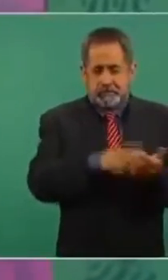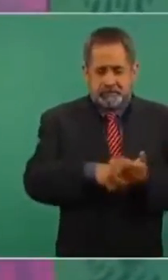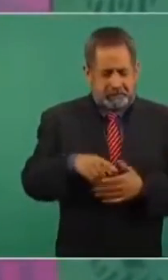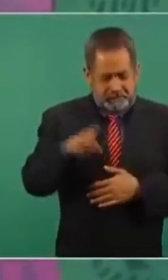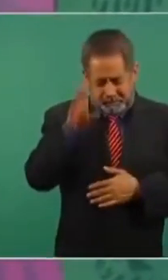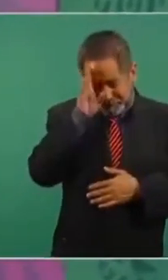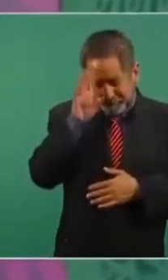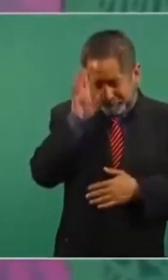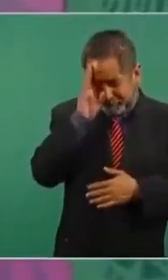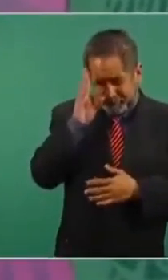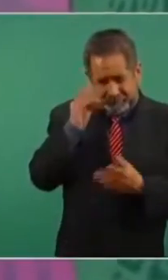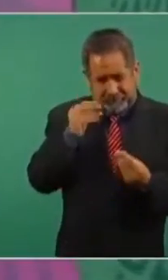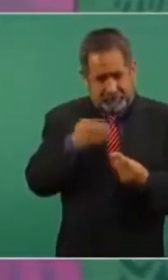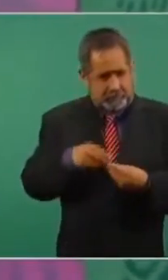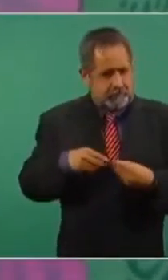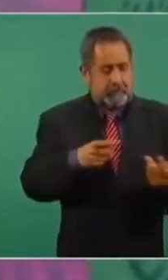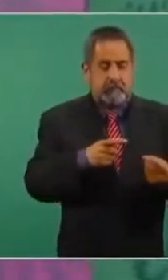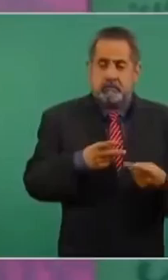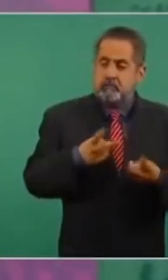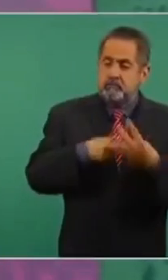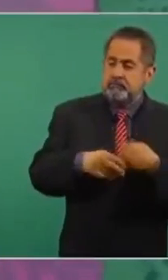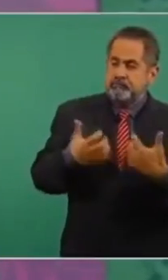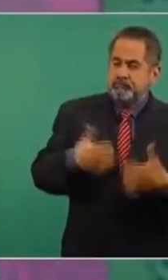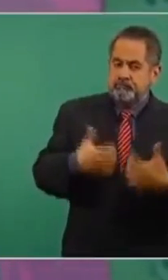demasía, no para producir